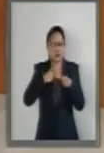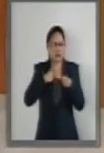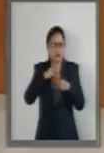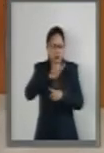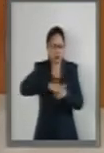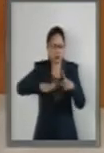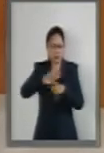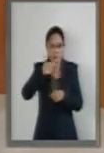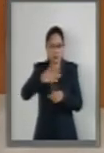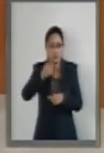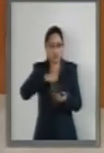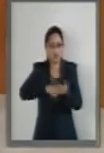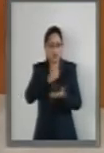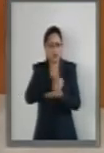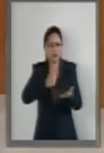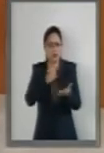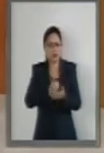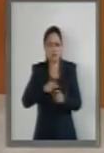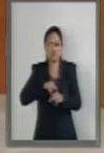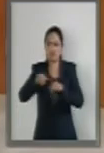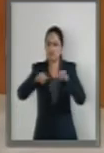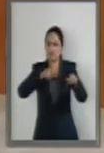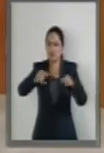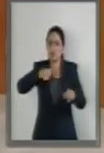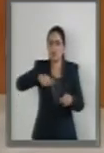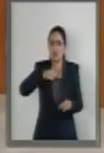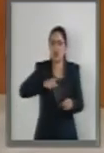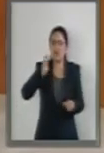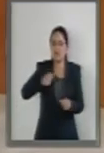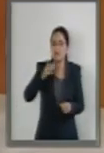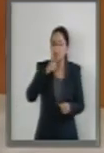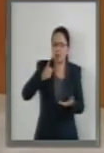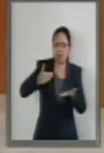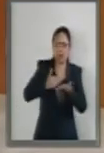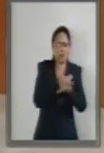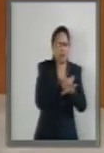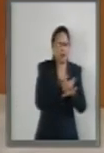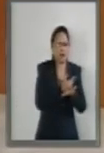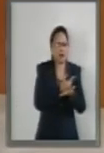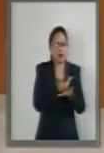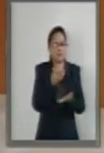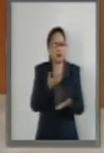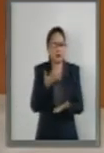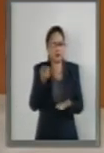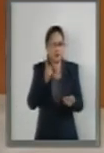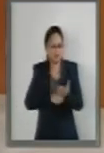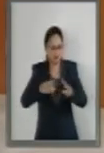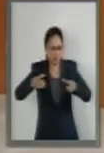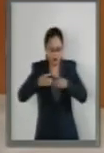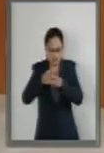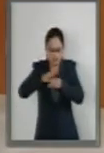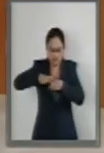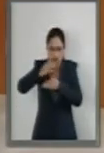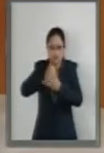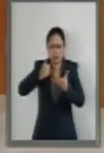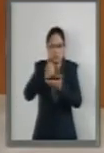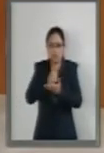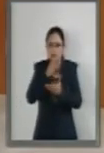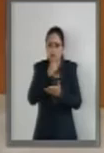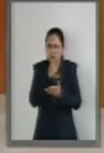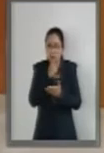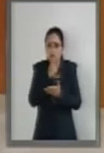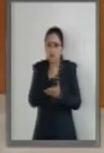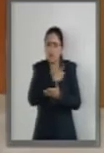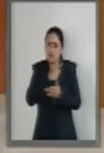ubicaciones en la ciudad que prácticamente les hacemos imposible la vida dentro de estas ciudades y se tienen que ir